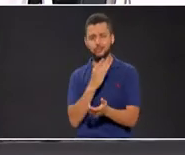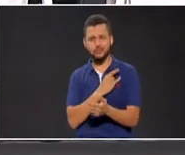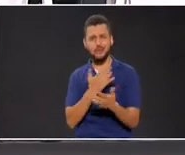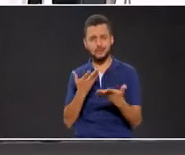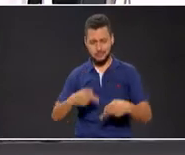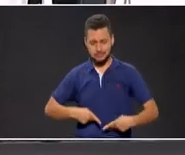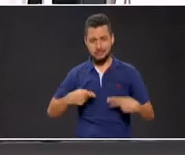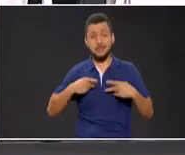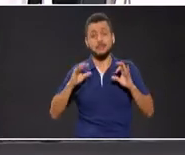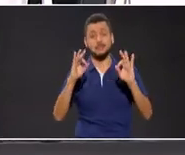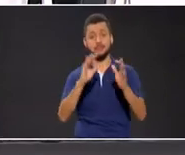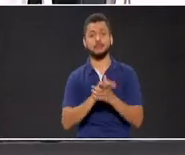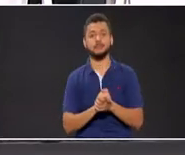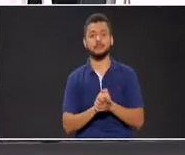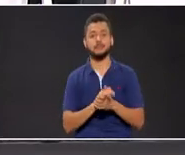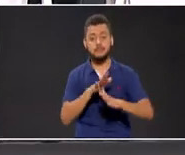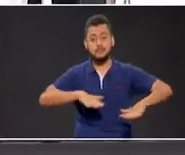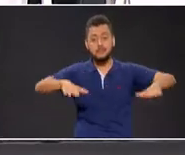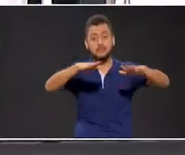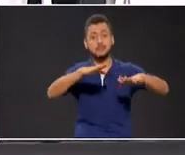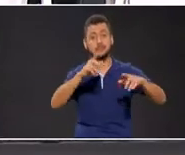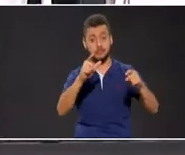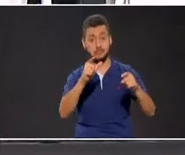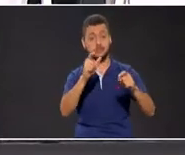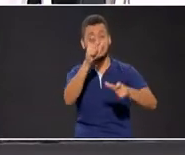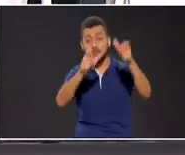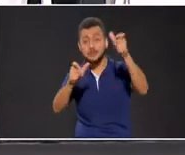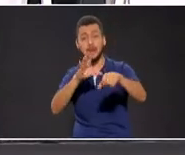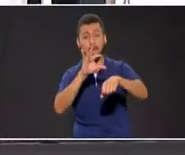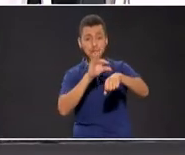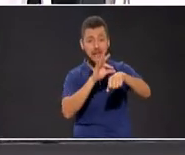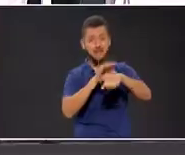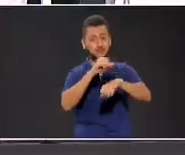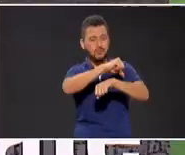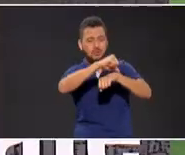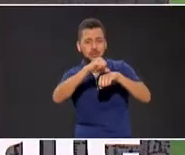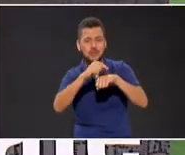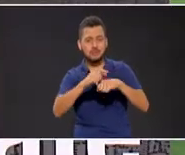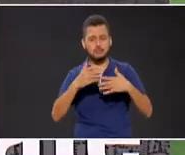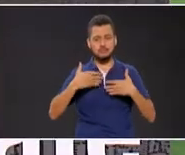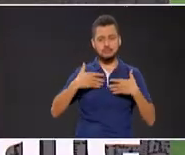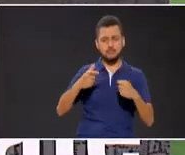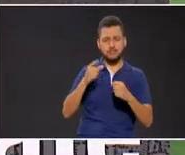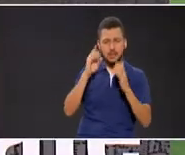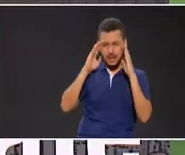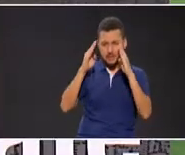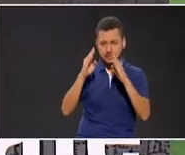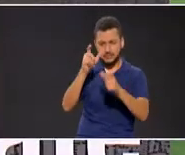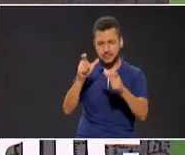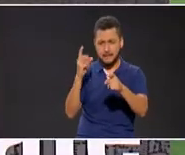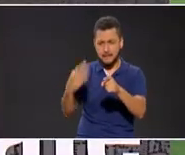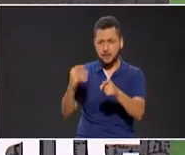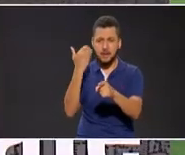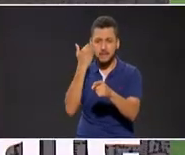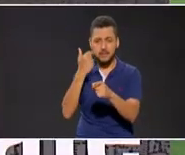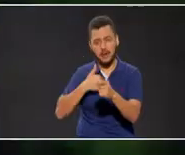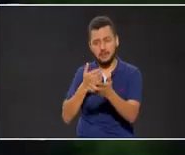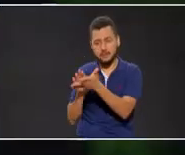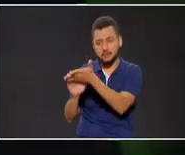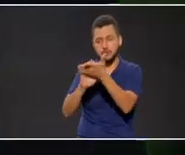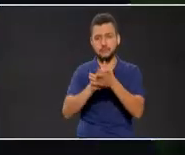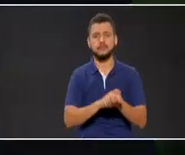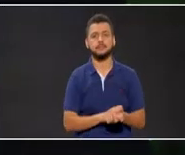causa fundamental por eso nosotros los médicos y cirujanos siempre vamos a la causa candidato jorge gutiérrez pues antes de responderte la